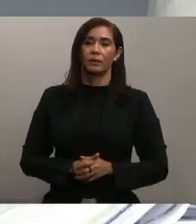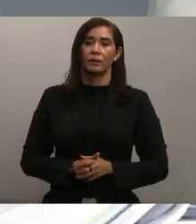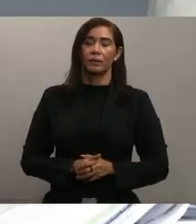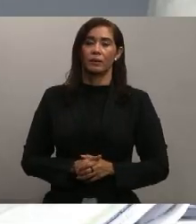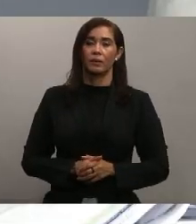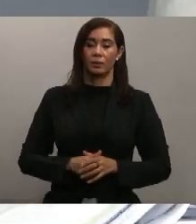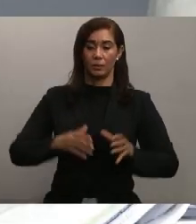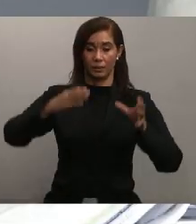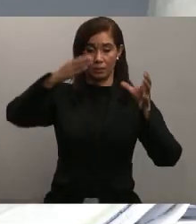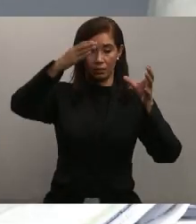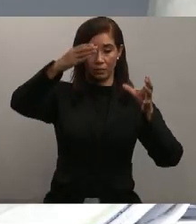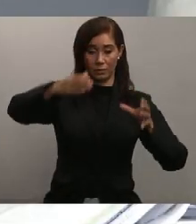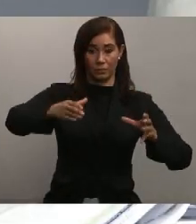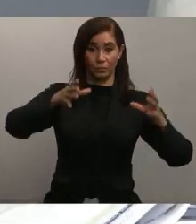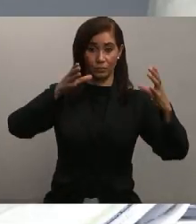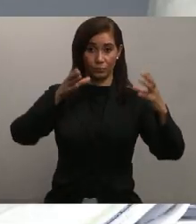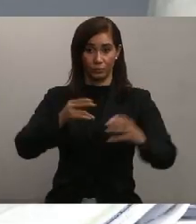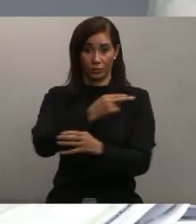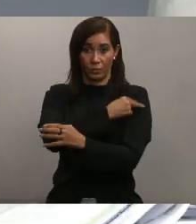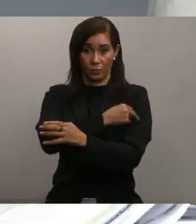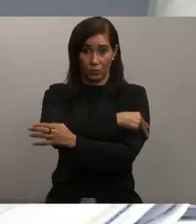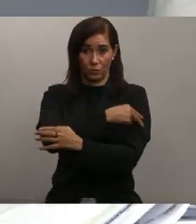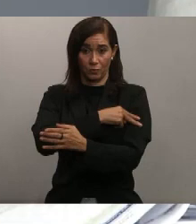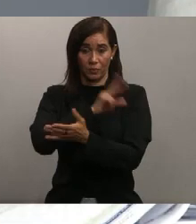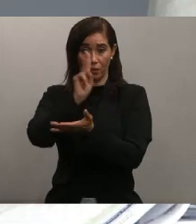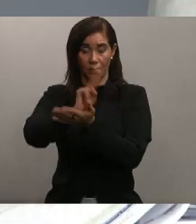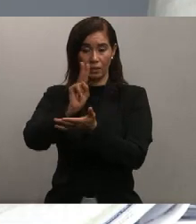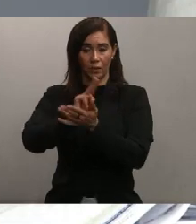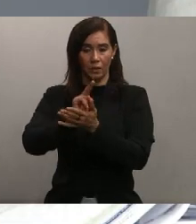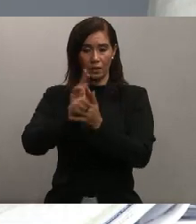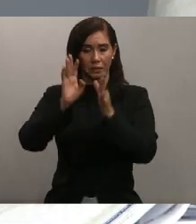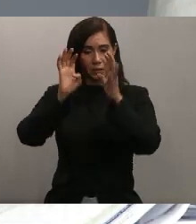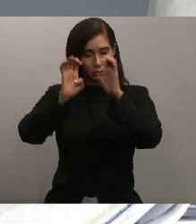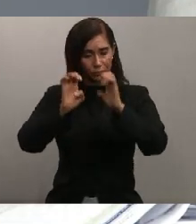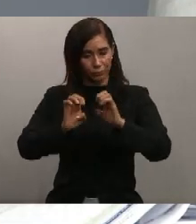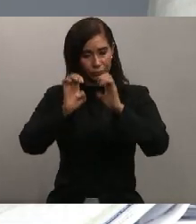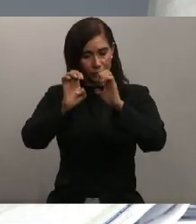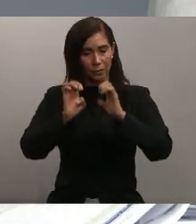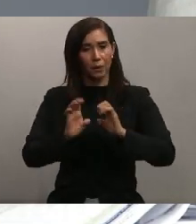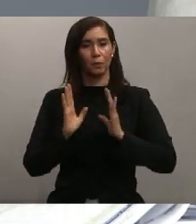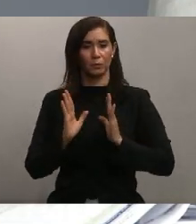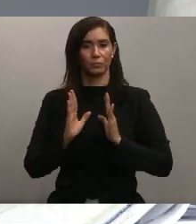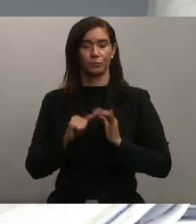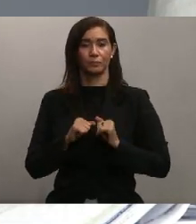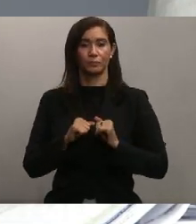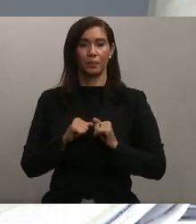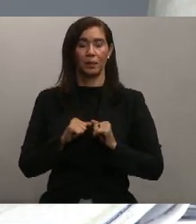La carpa está en proceso de evaluación por nuestra parte. Hoy mismo